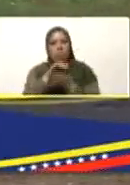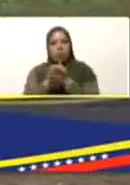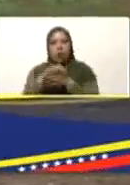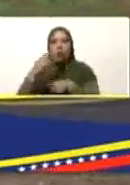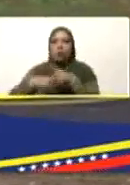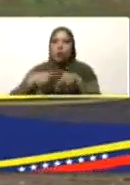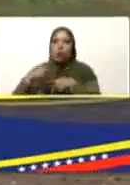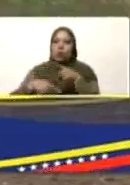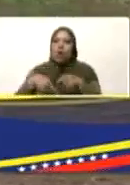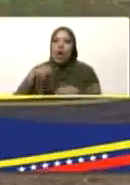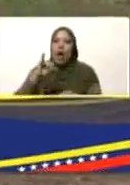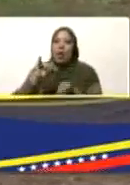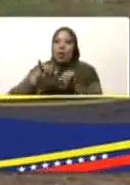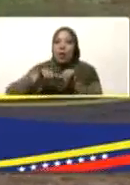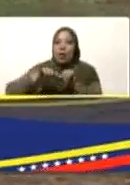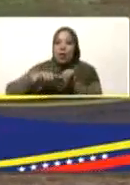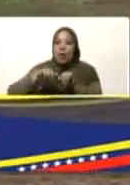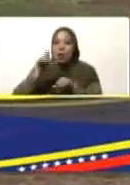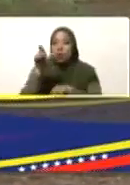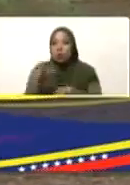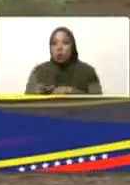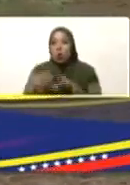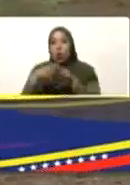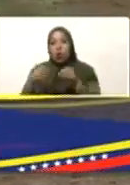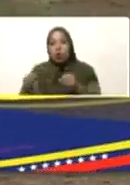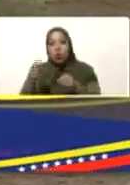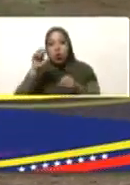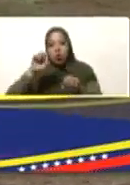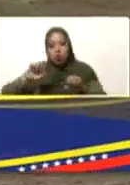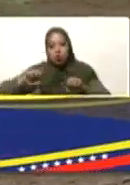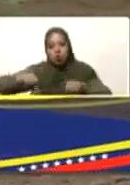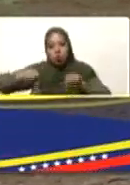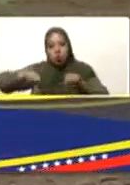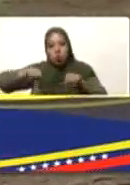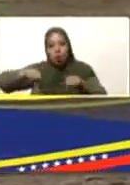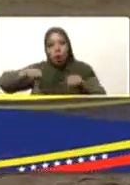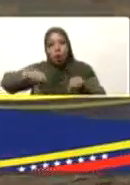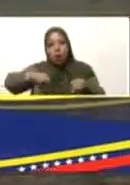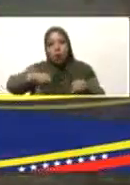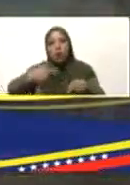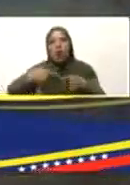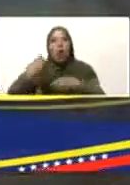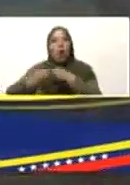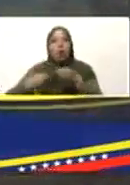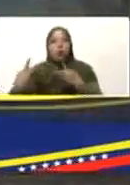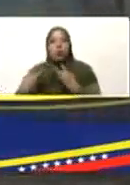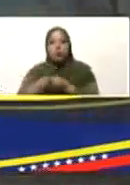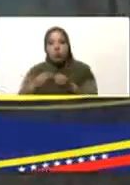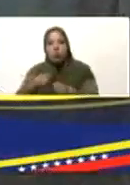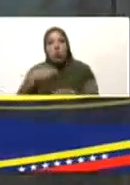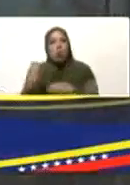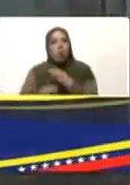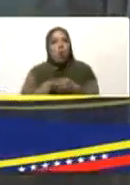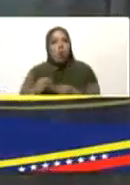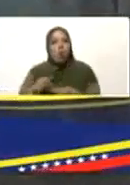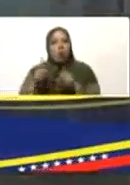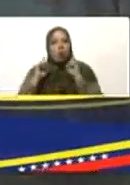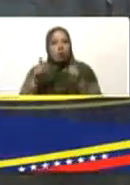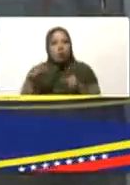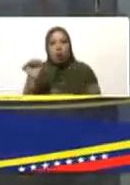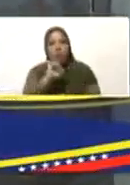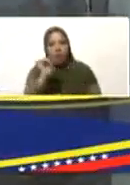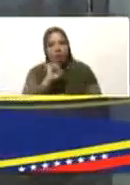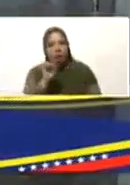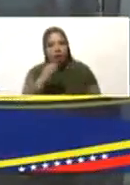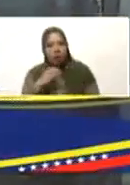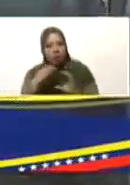el ingeniero, todos vayan en los tractores. Vamos a manejar este tractor, vamos a ver cómo sale. ¿Cómo sale? Aquí